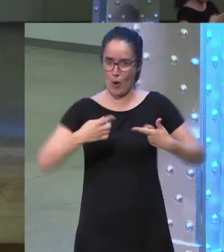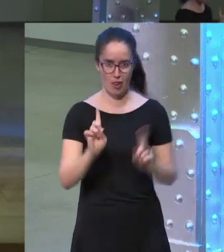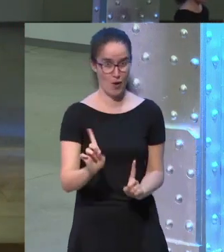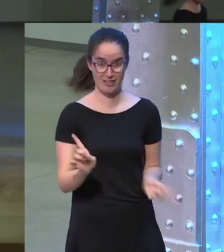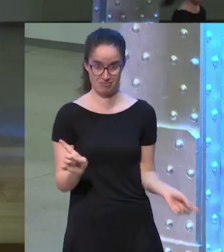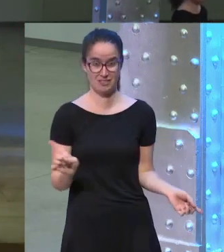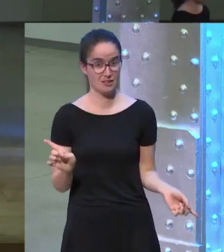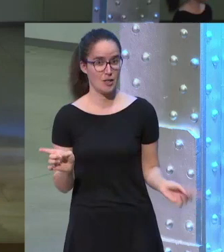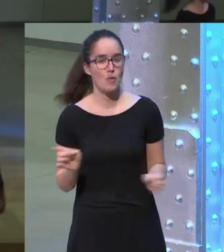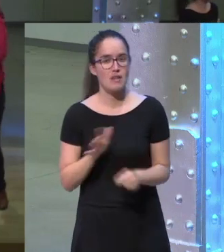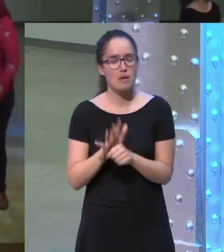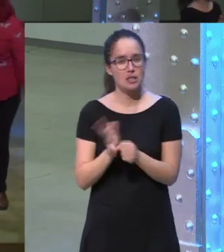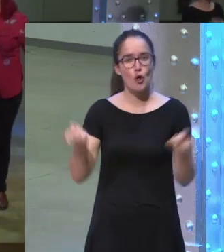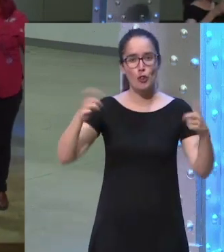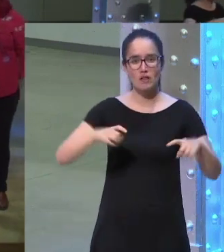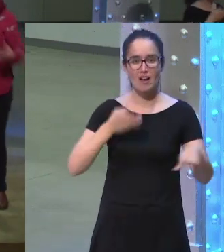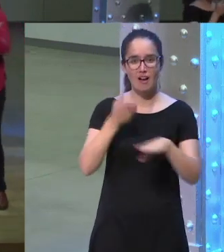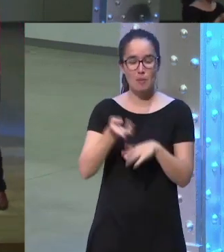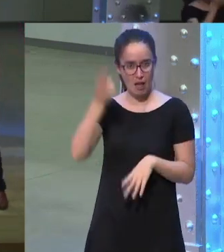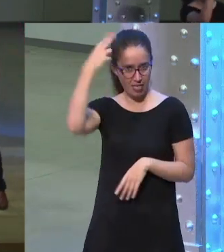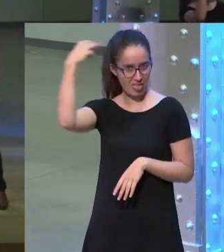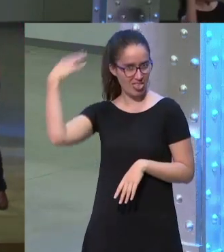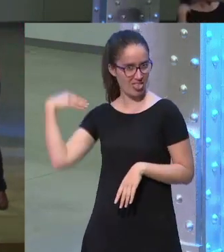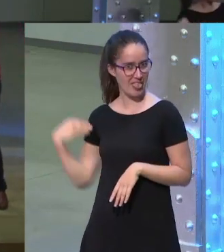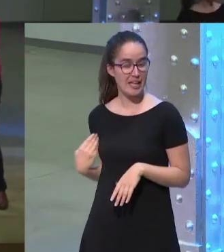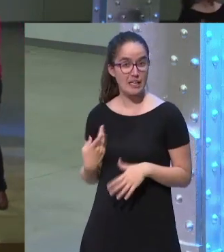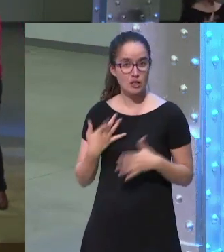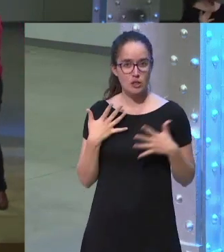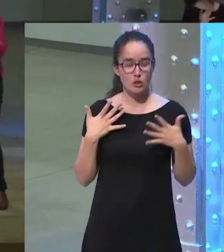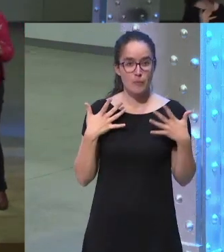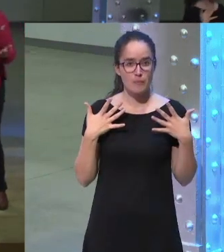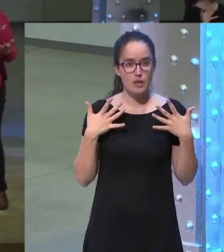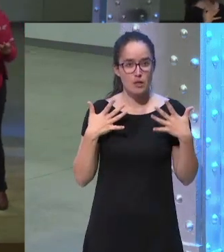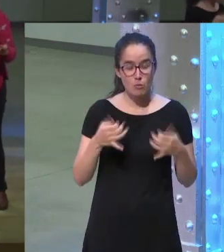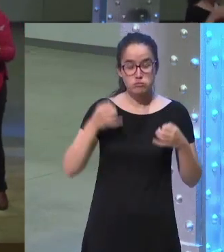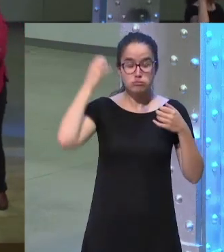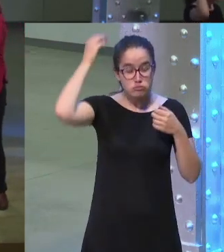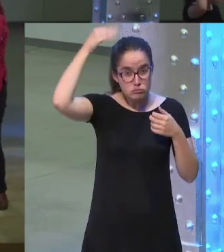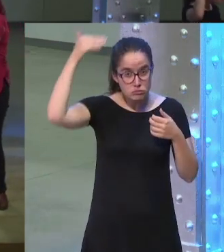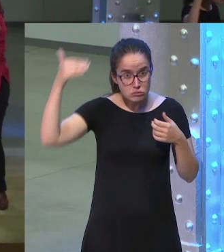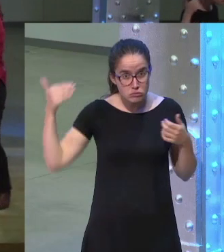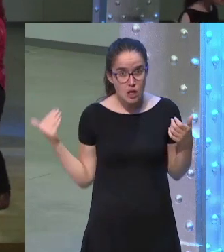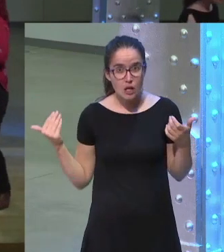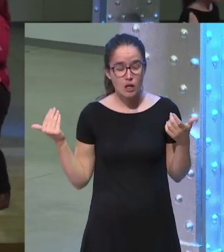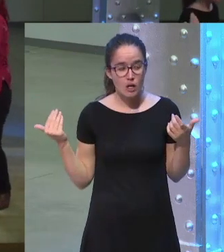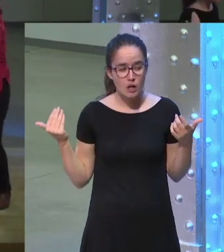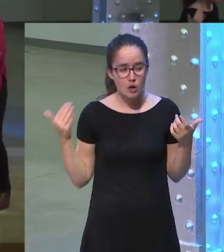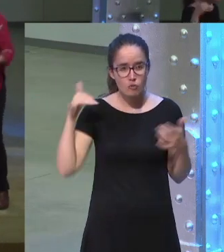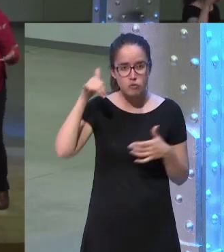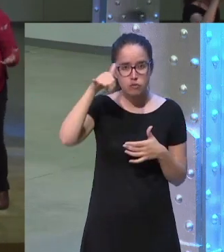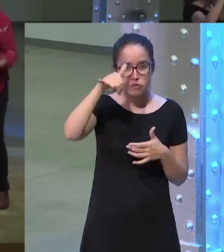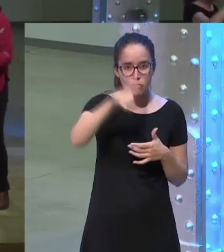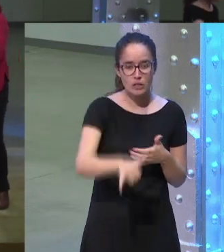duda. Y yo tenía cita para ir ponerme el tinte y estaban aterrizando Philae sobre el cometa y yo llegué toda ansiosa